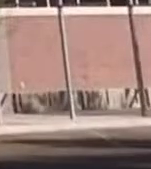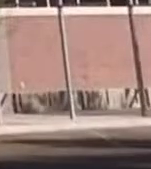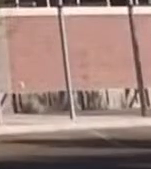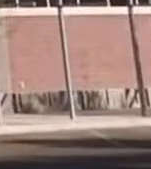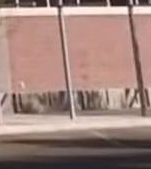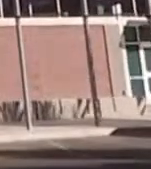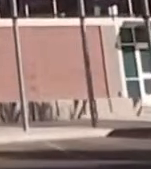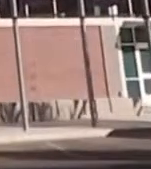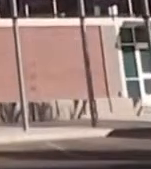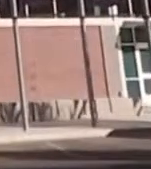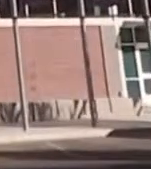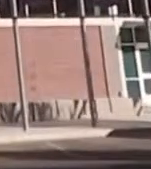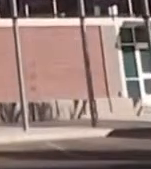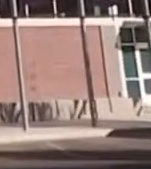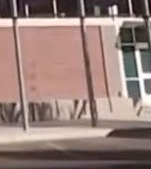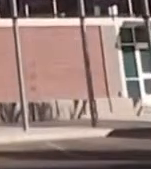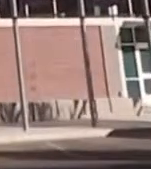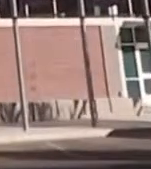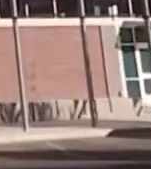Viajamos hasta Tucson,